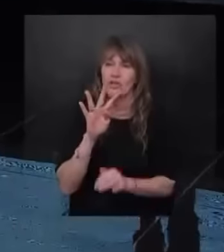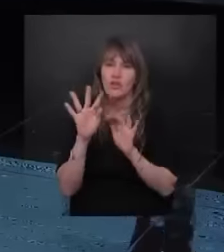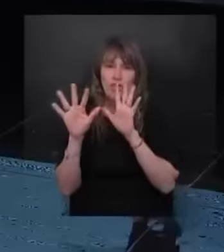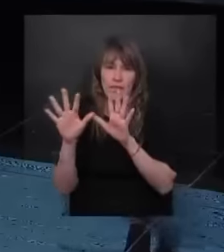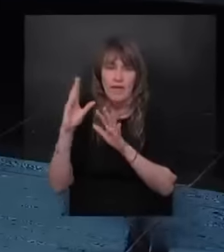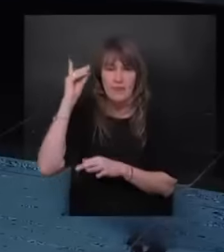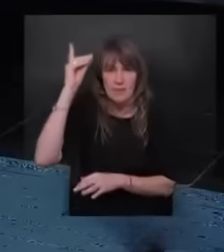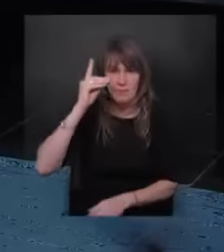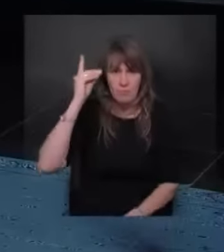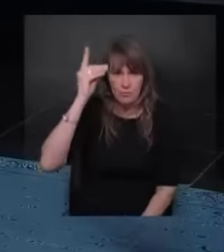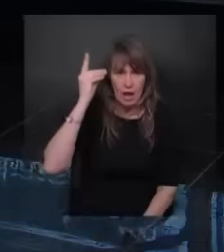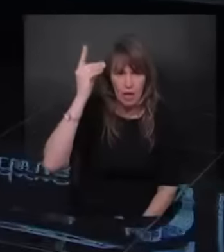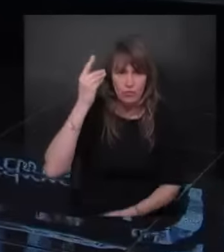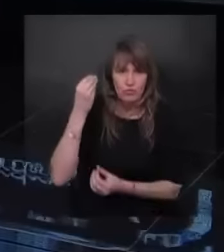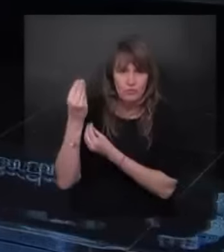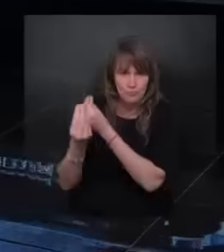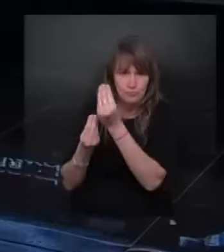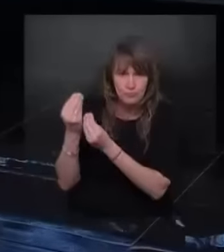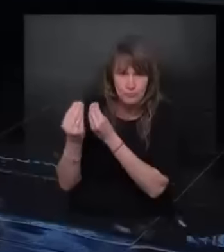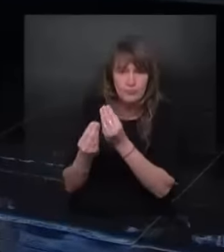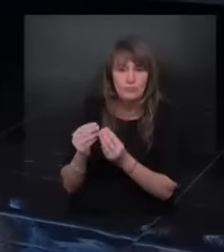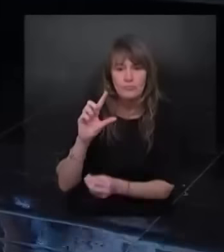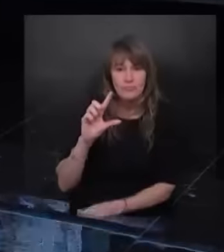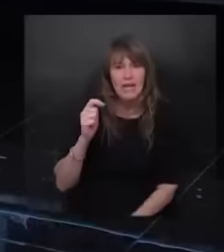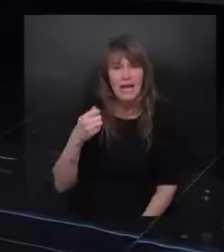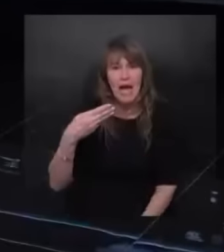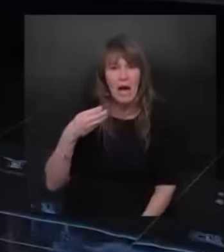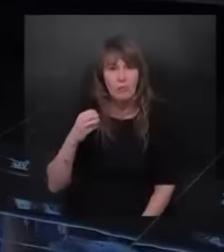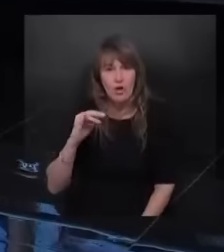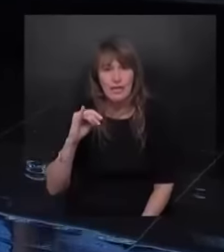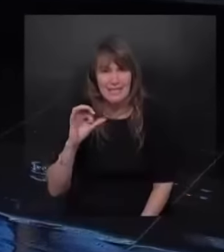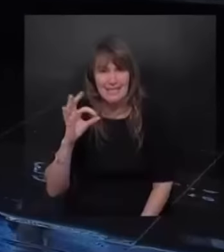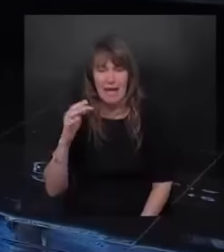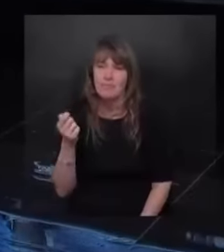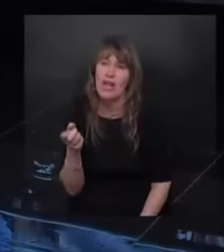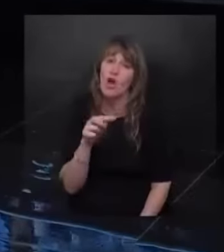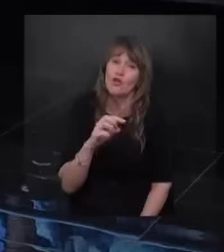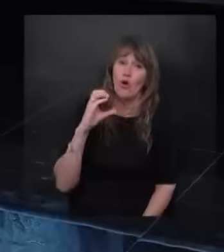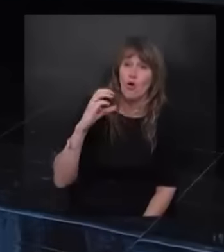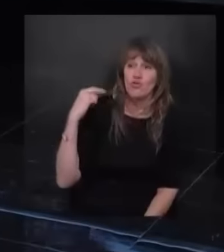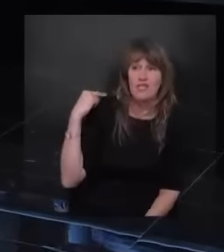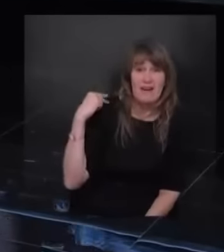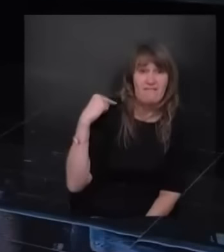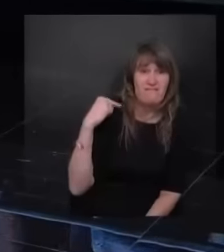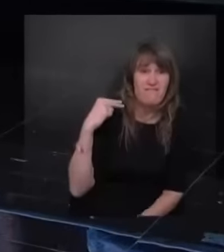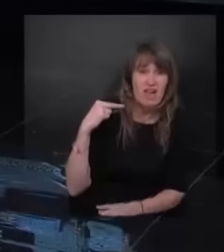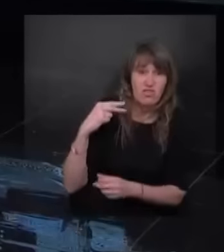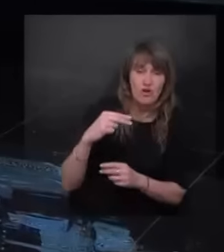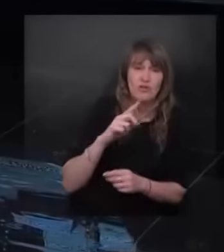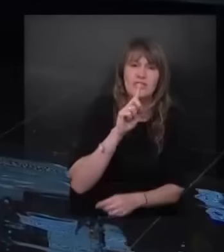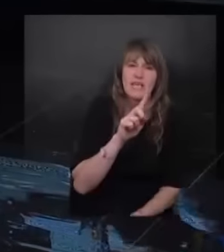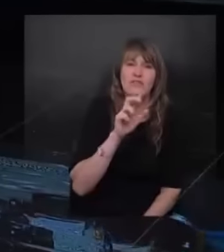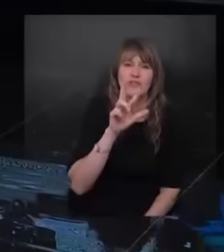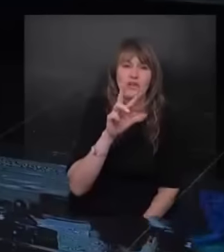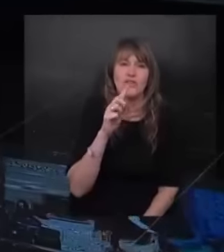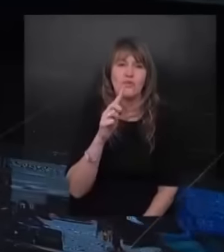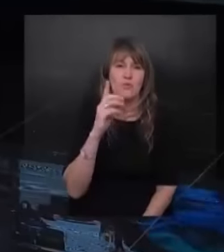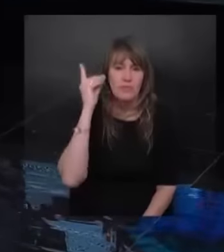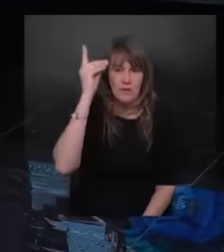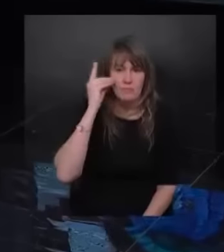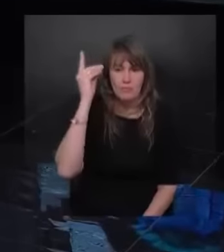diputados son los que van a tener los laboristas mientras que los conservadores caerían a 131 diputados el número más